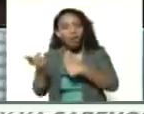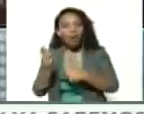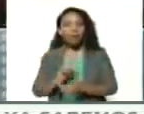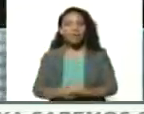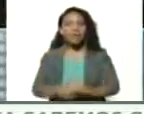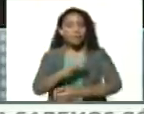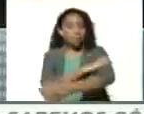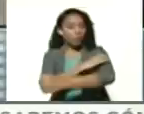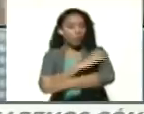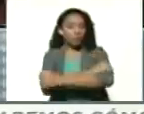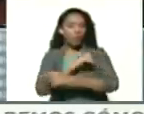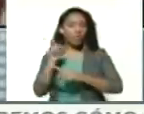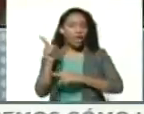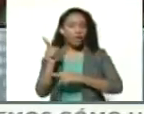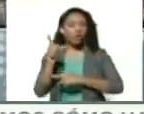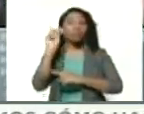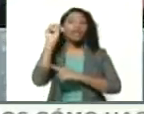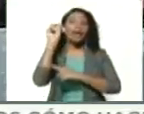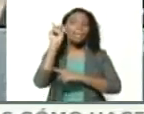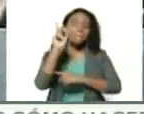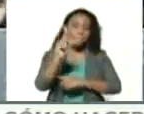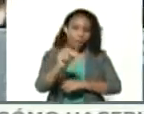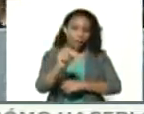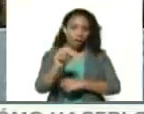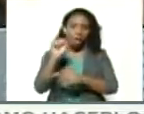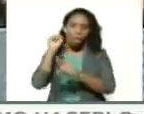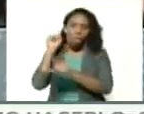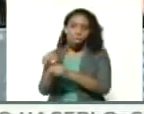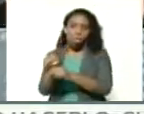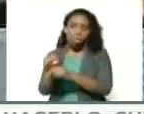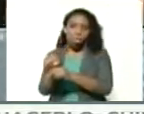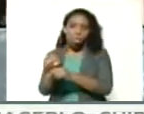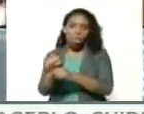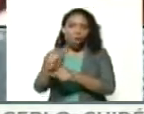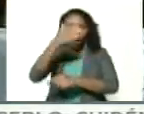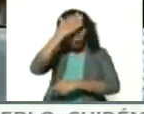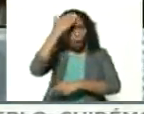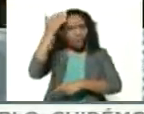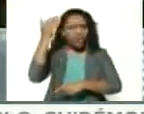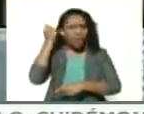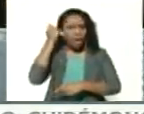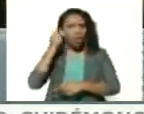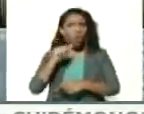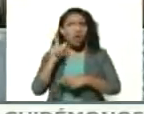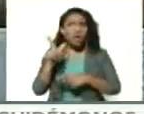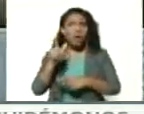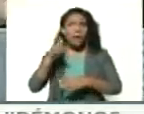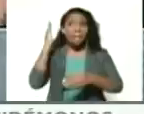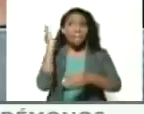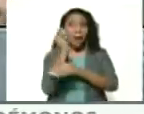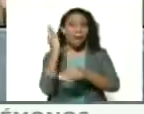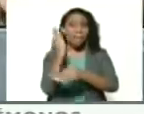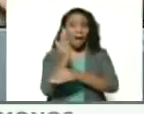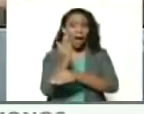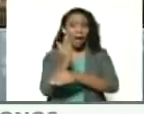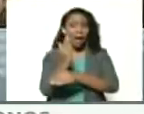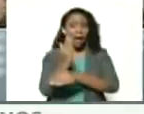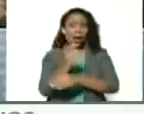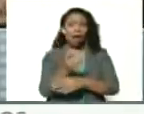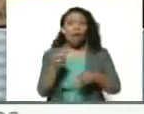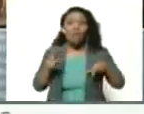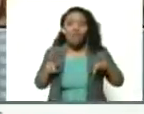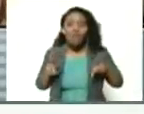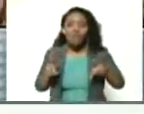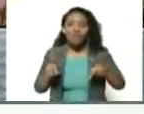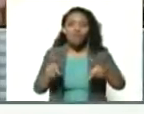de Carlos Ortega, también abandonado, olvidado y condenado a la mendicidad, parece